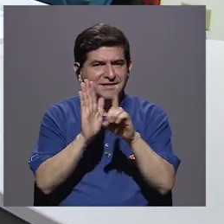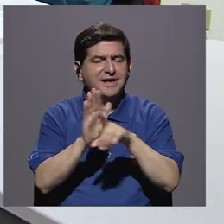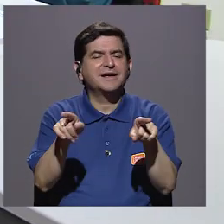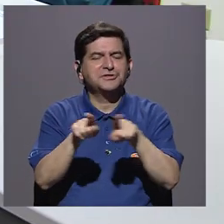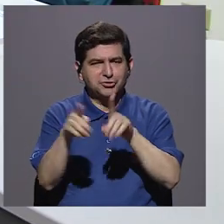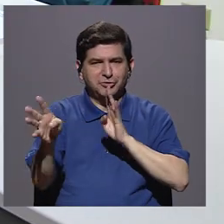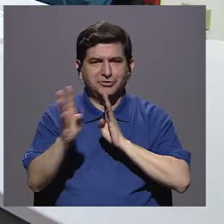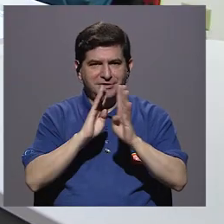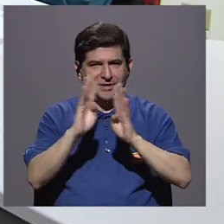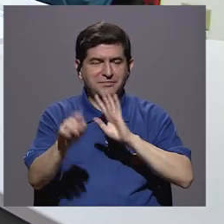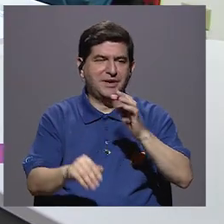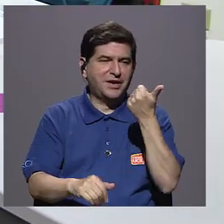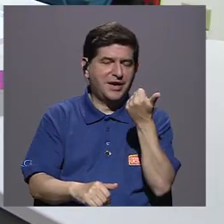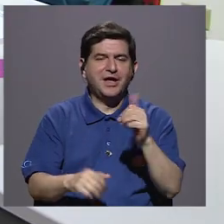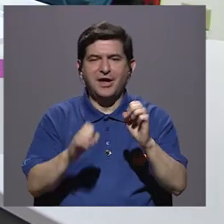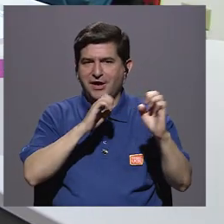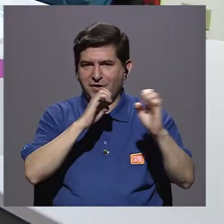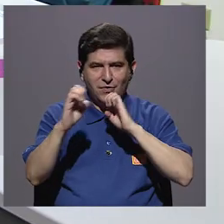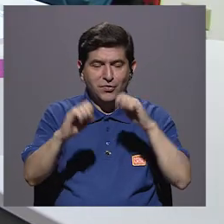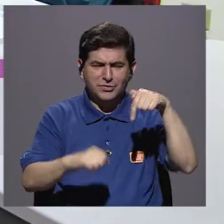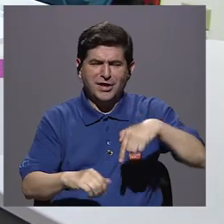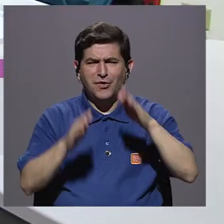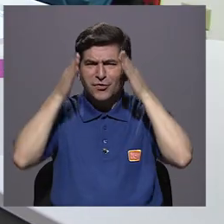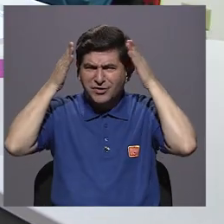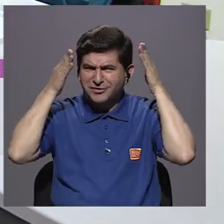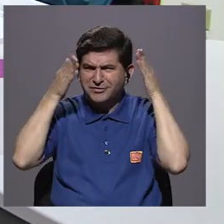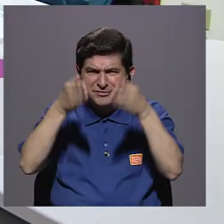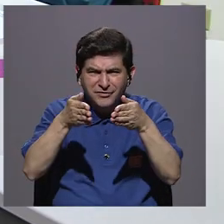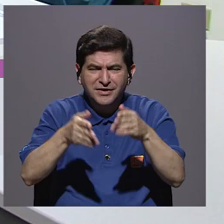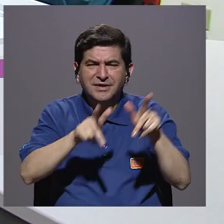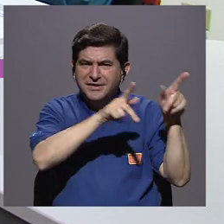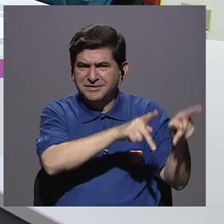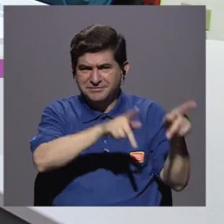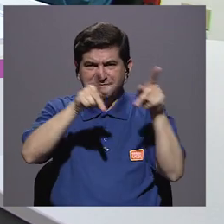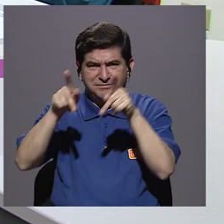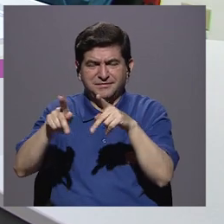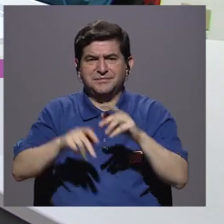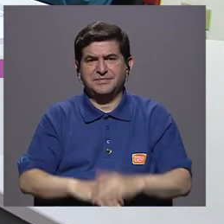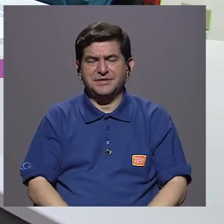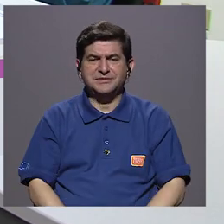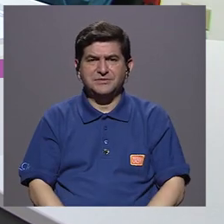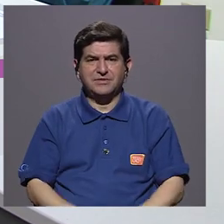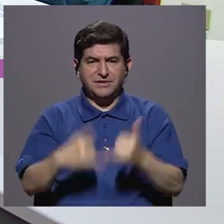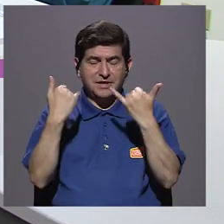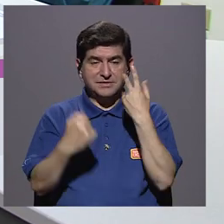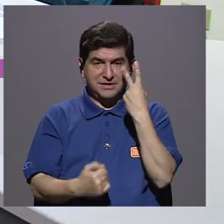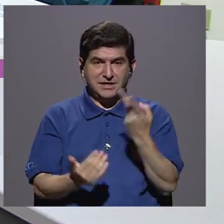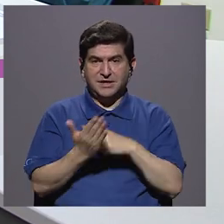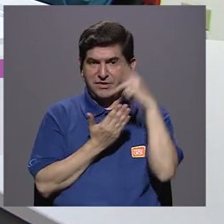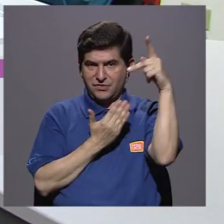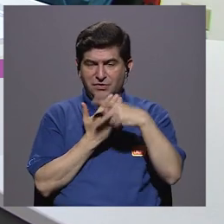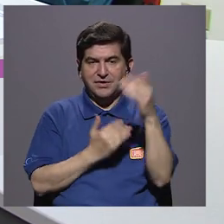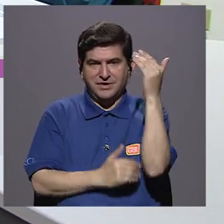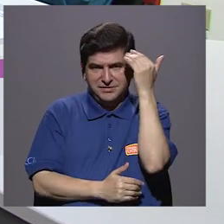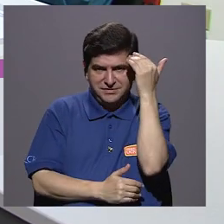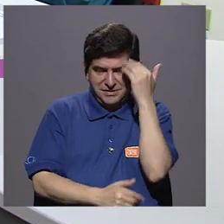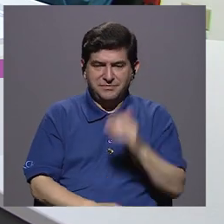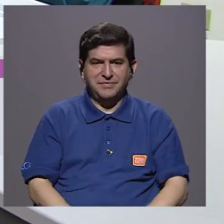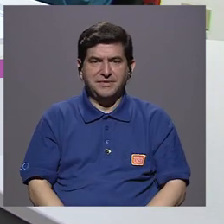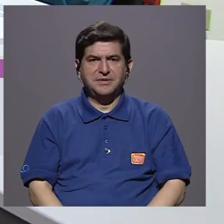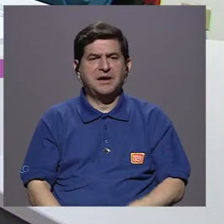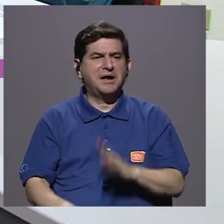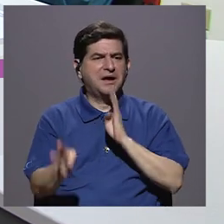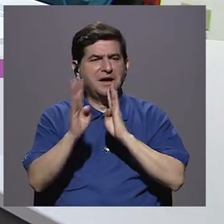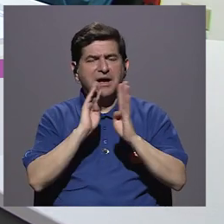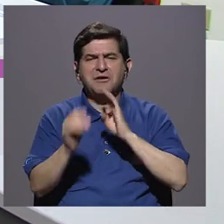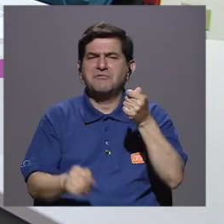los vamos a conversar en otra entrevista. Hoy nos vamos a concentrar, ¿verdad?, para que las personas que nos están viendo lo sepan, ¿verdad? Vamos a estar